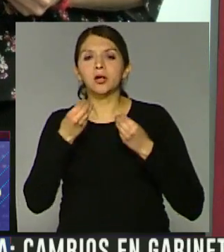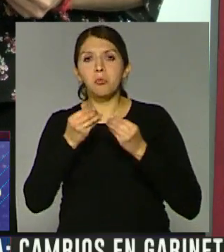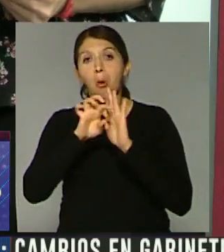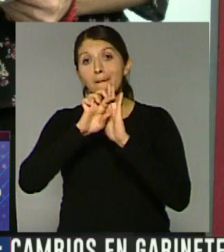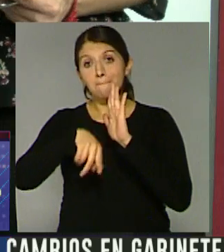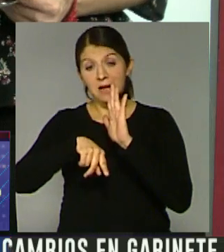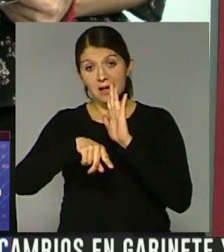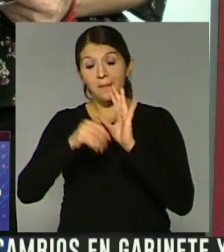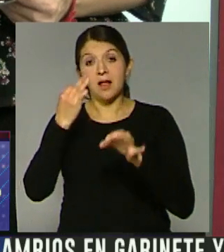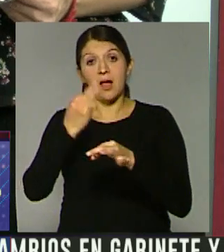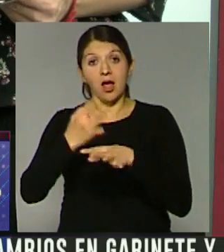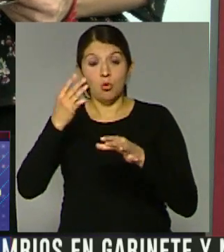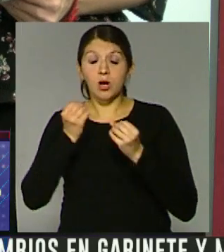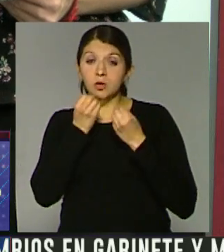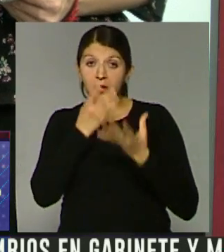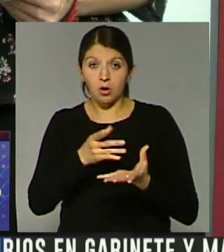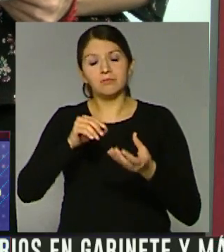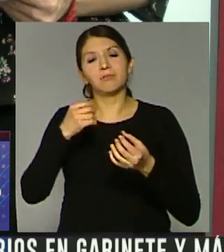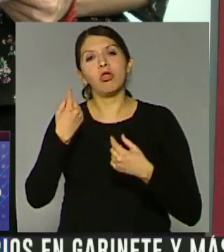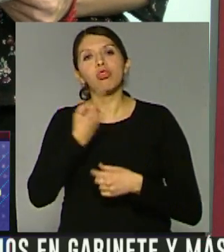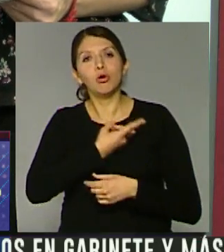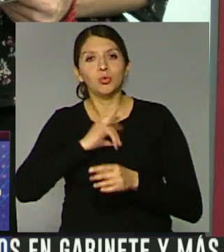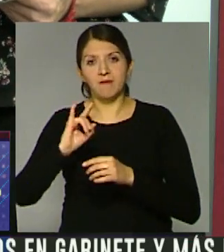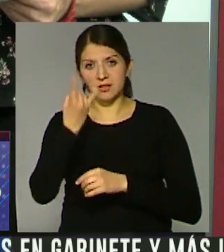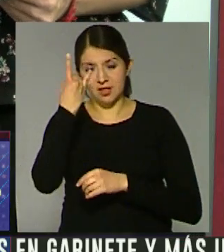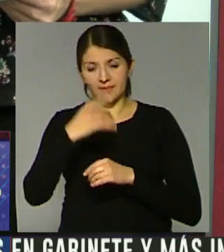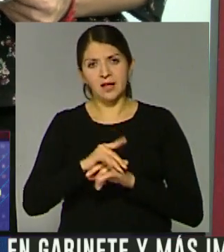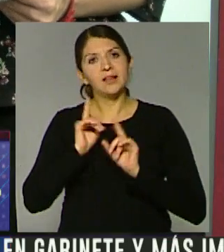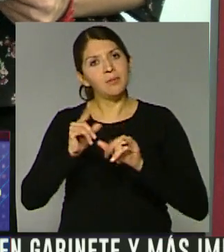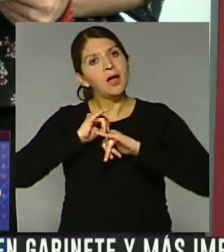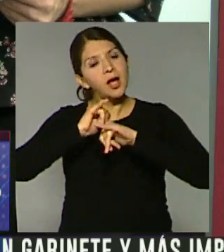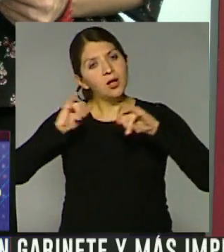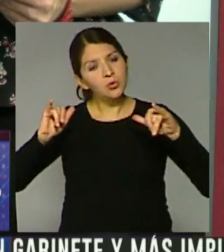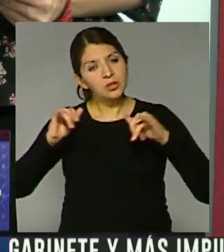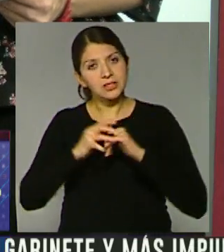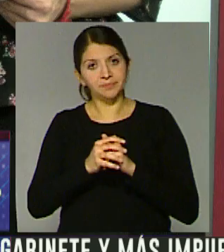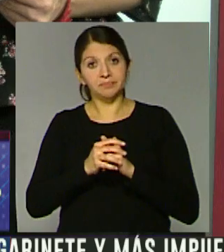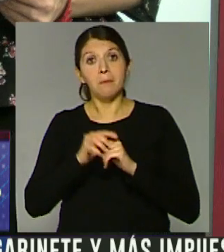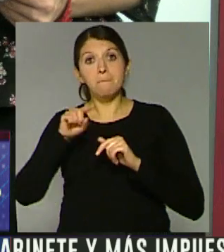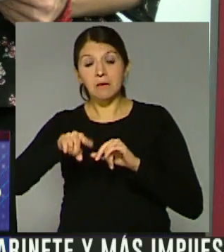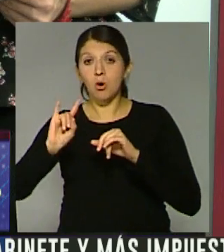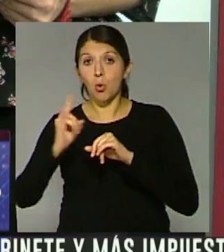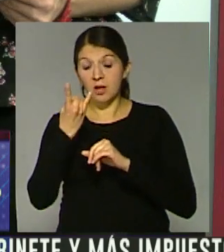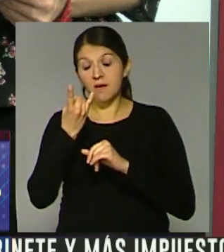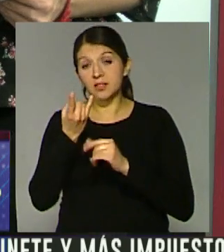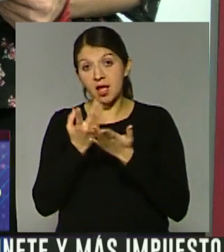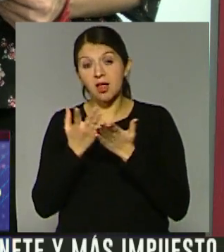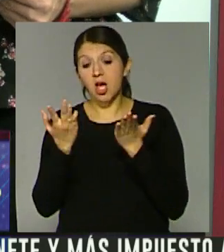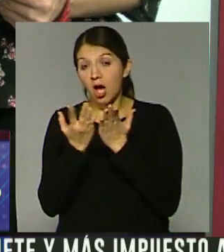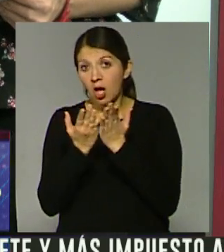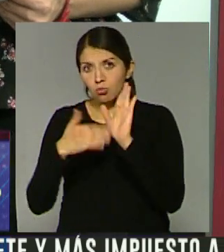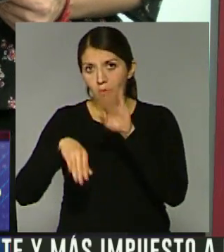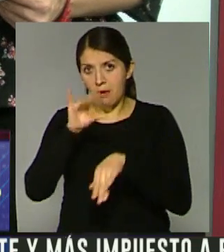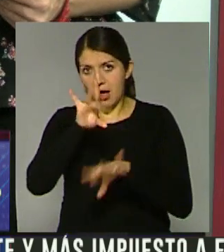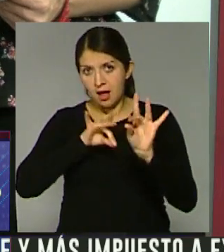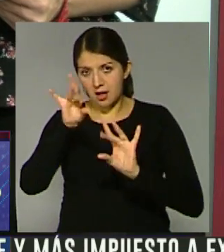de mejoras para la educación superior, sobre todo para informar cuáles son las carreras prioritarias y los cambios que se vienen en relación a esto